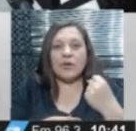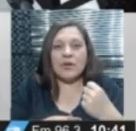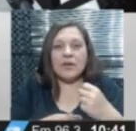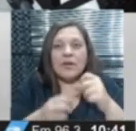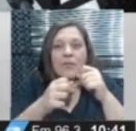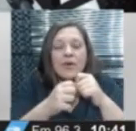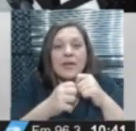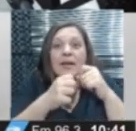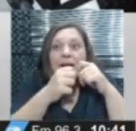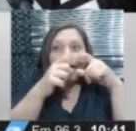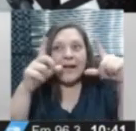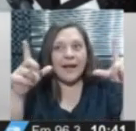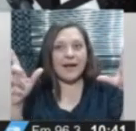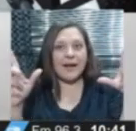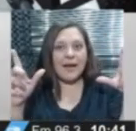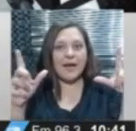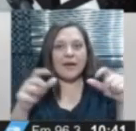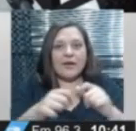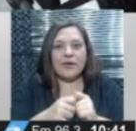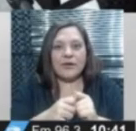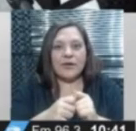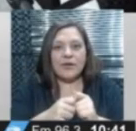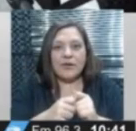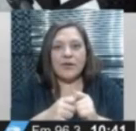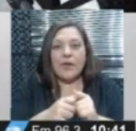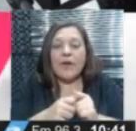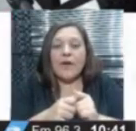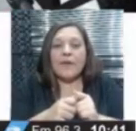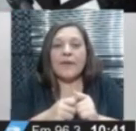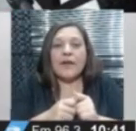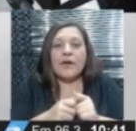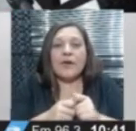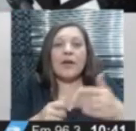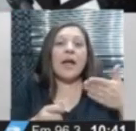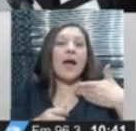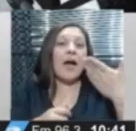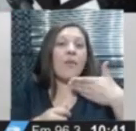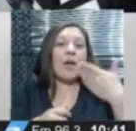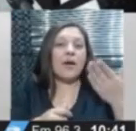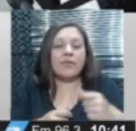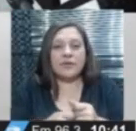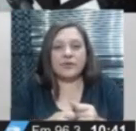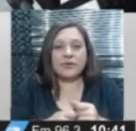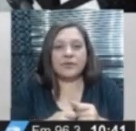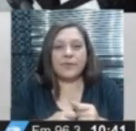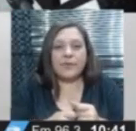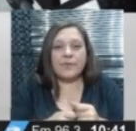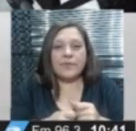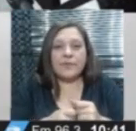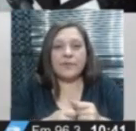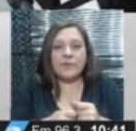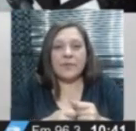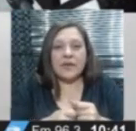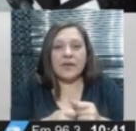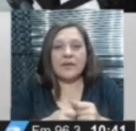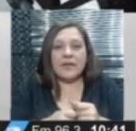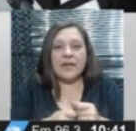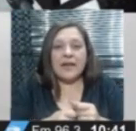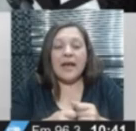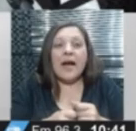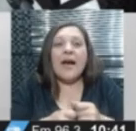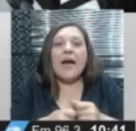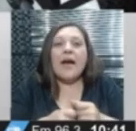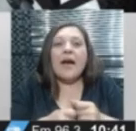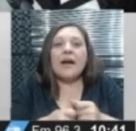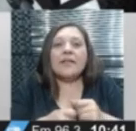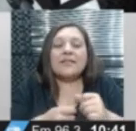hablamos recién no con respecto a la a la liberación a la a la emancipación de la esclavitud